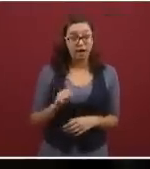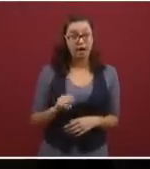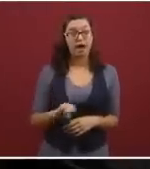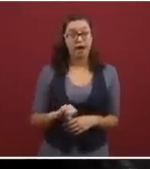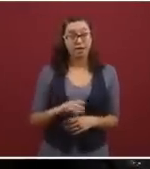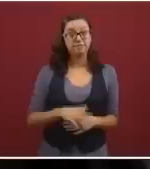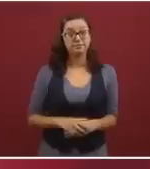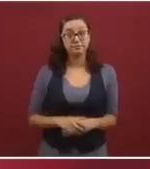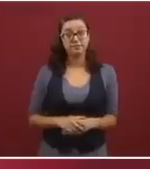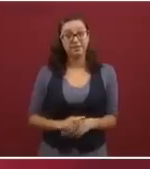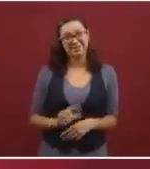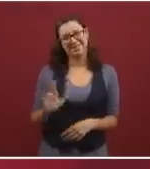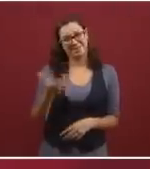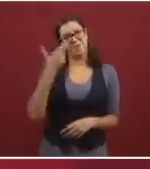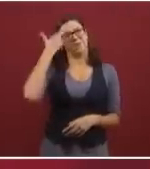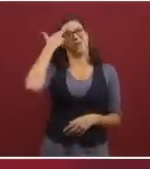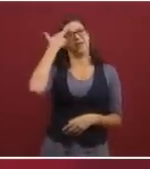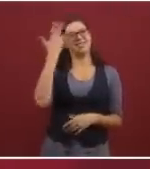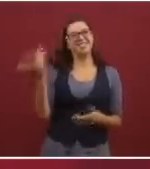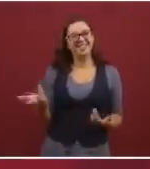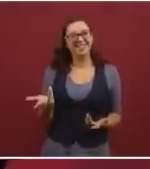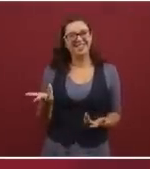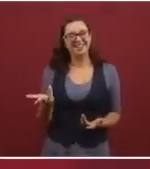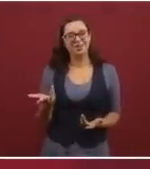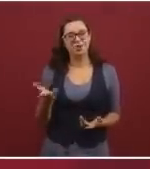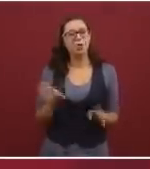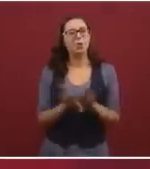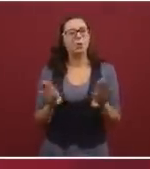Acuérdense de los dichos, ¿no?